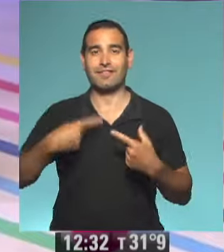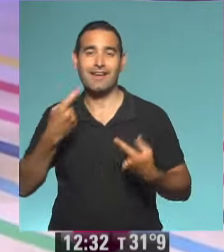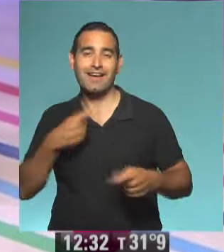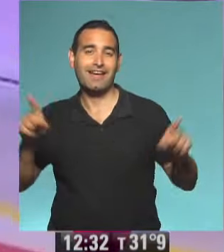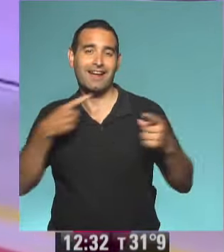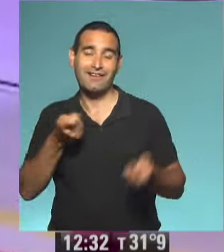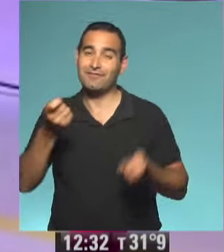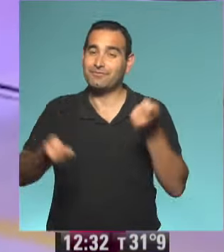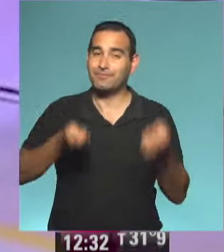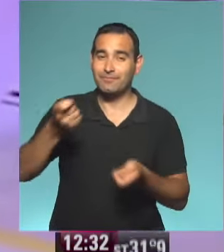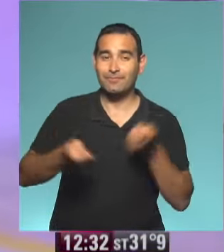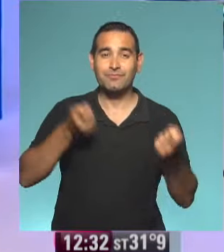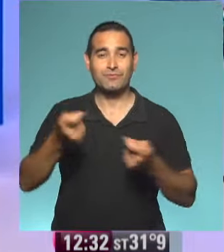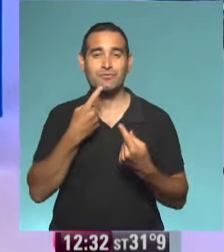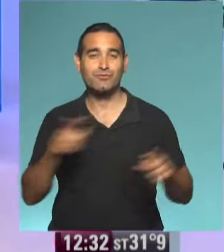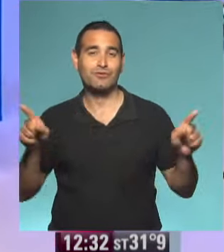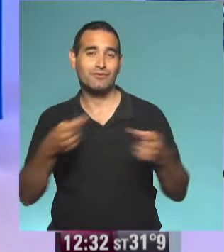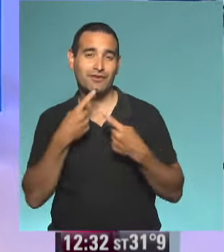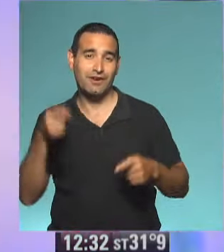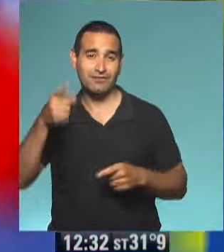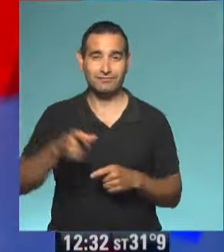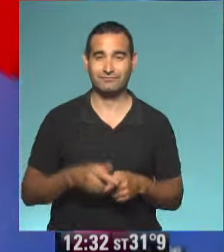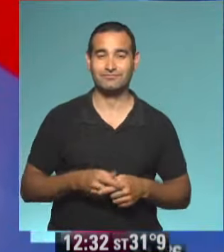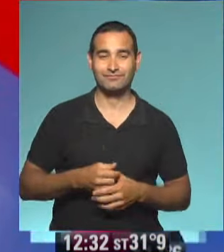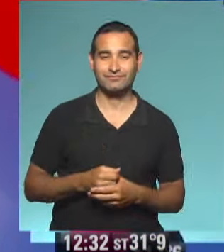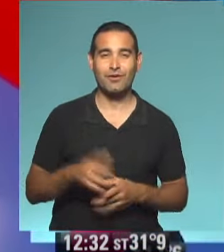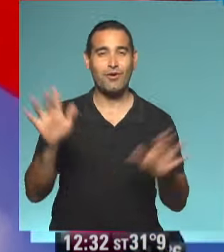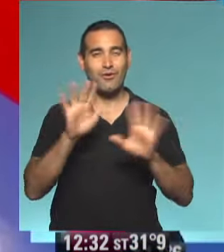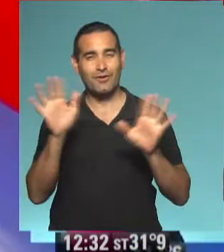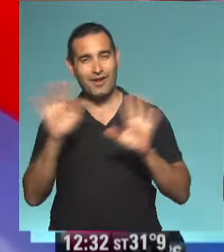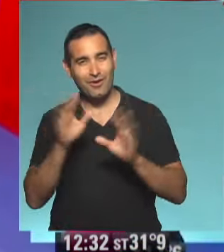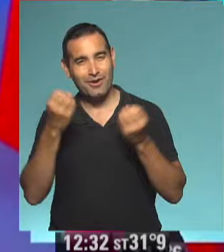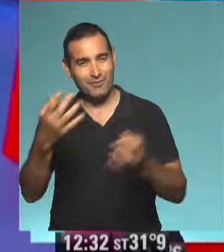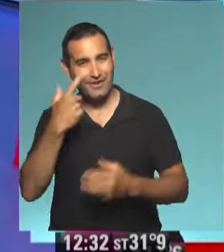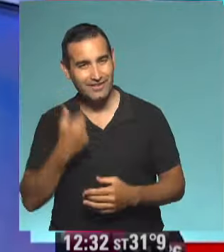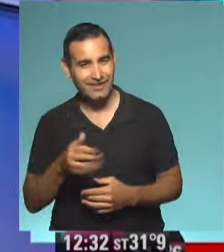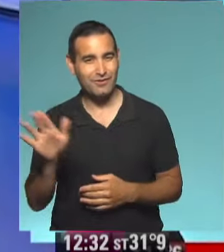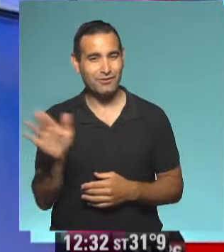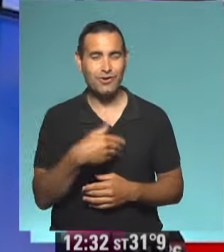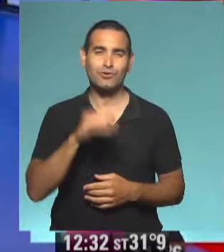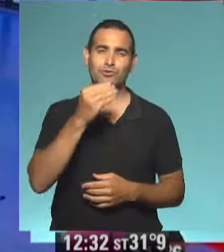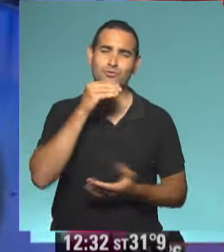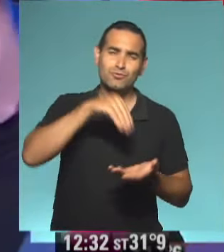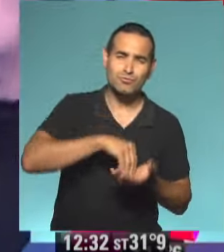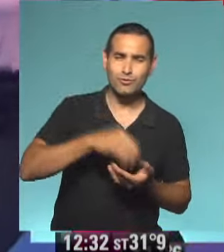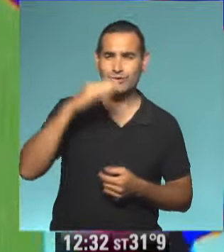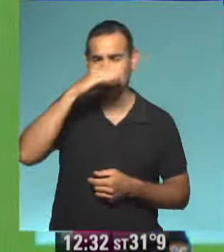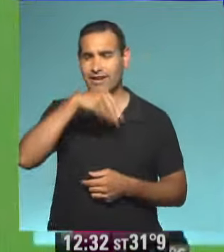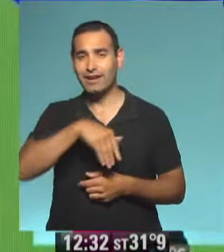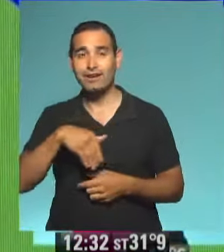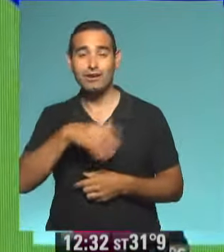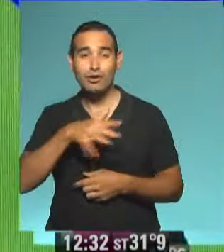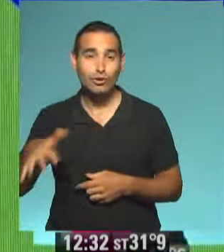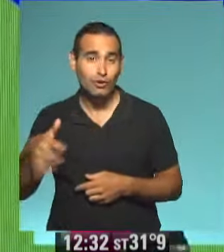nos hacía bailar, sacaba música de su galérica. ¡Hola, hola, hola! ¡Buenos mediodías, Neuquén, Chubut, Río Negro! Un